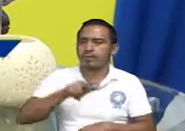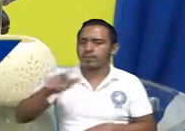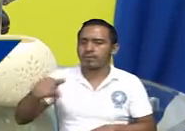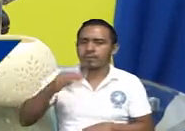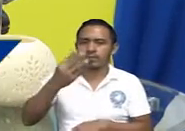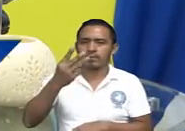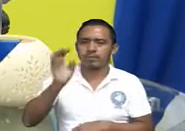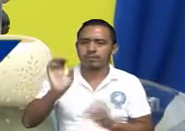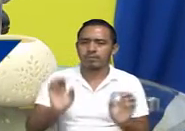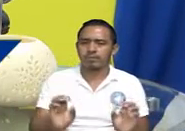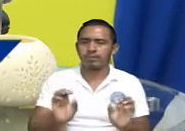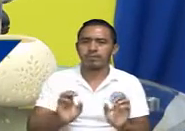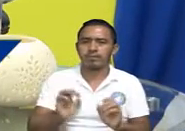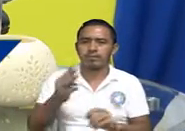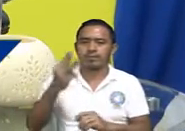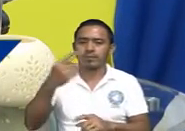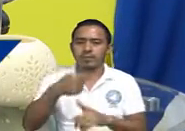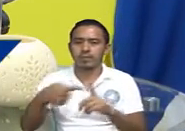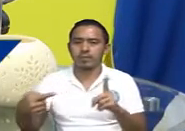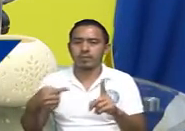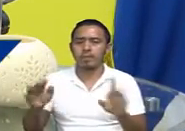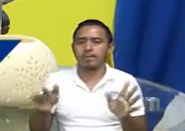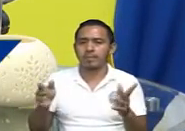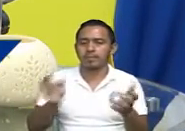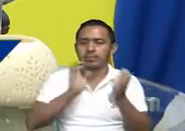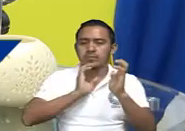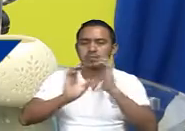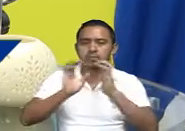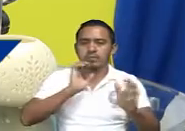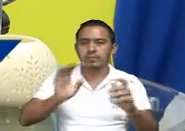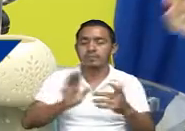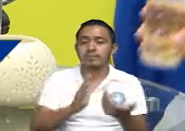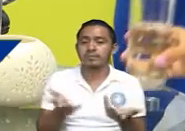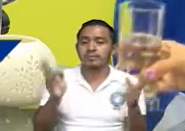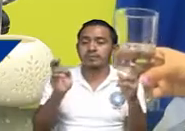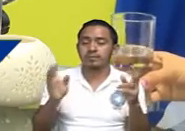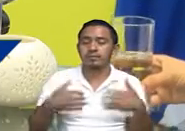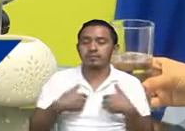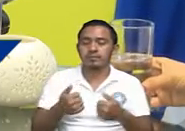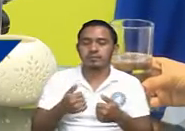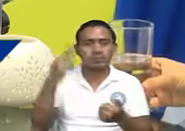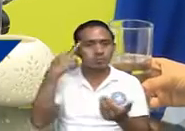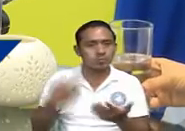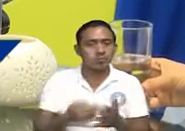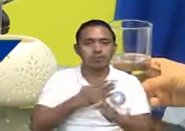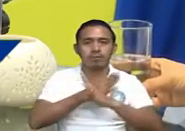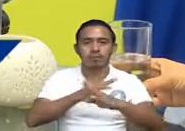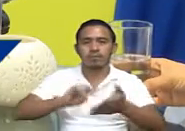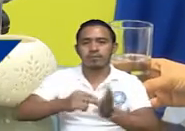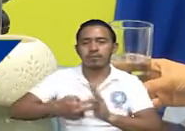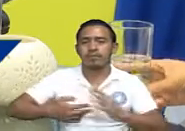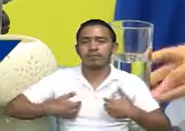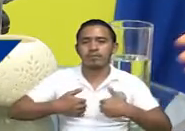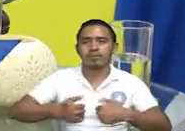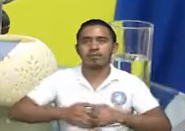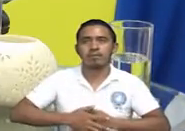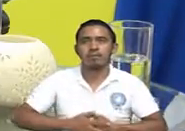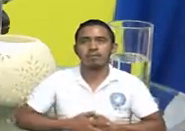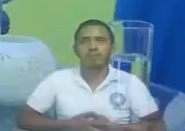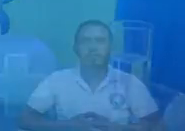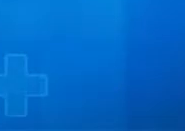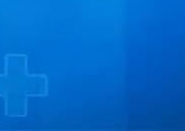hora, a 3 de la tarde, a 3 y media, para seguir conversando sobre temas de salud. Recuerde que prevenir también es salud.